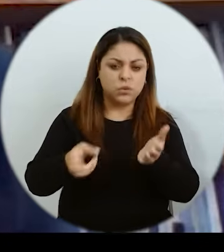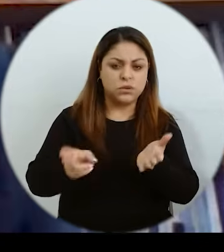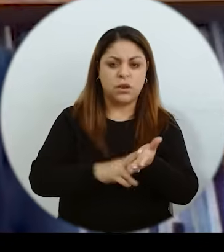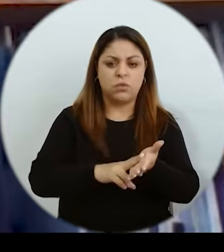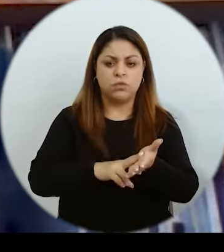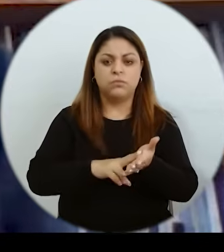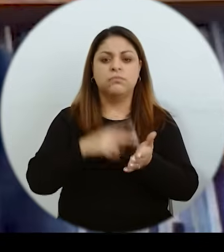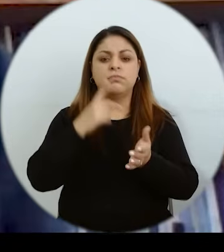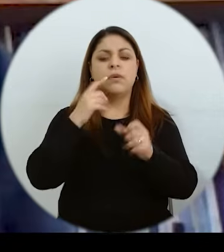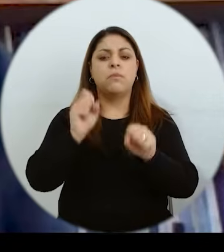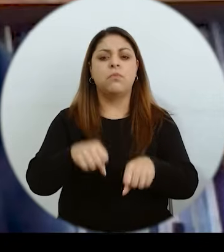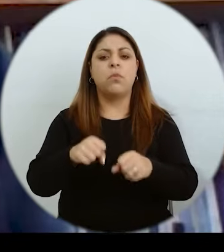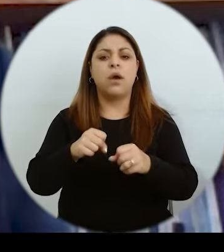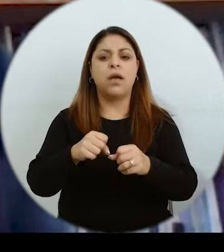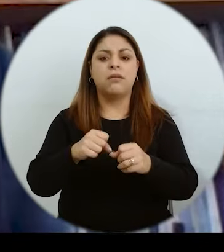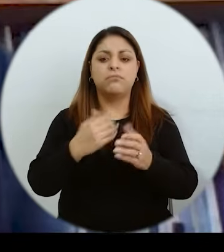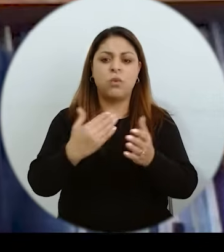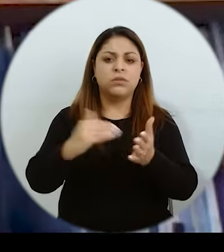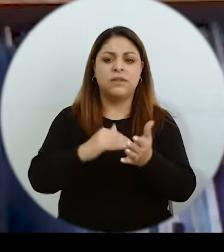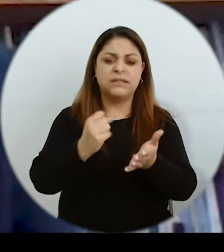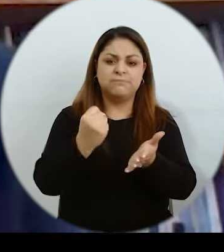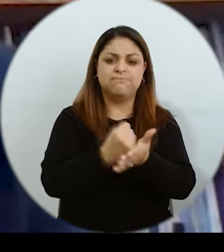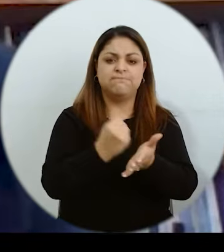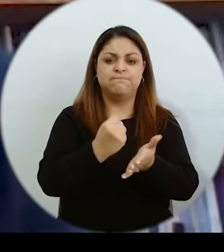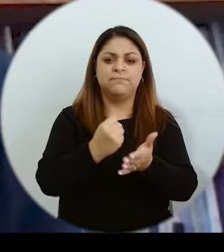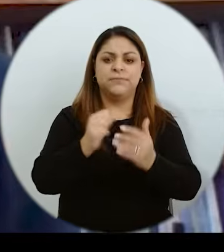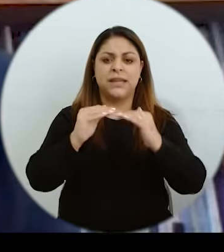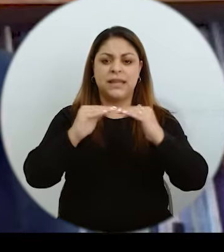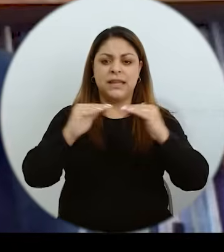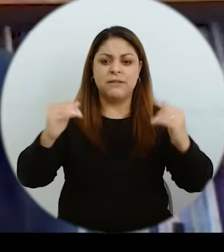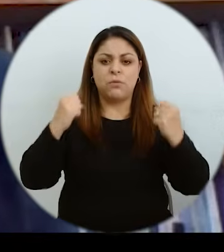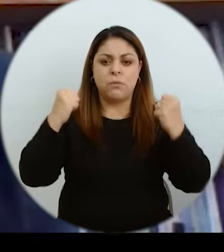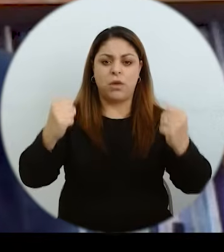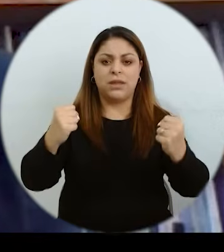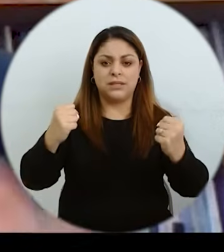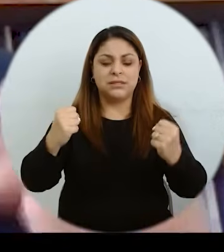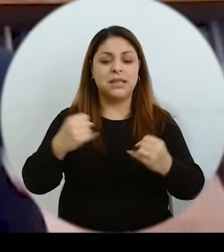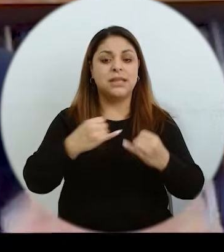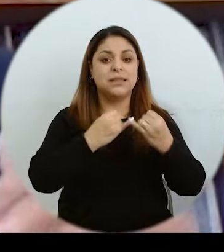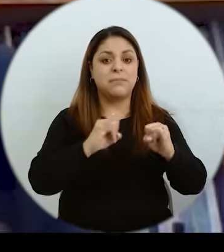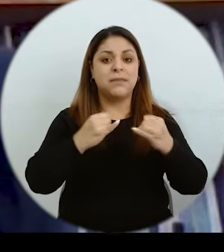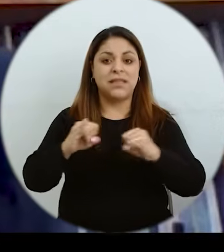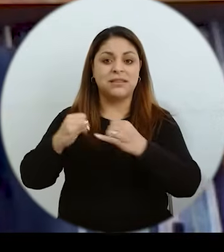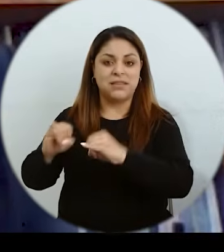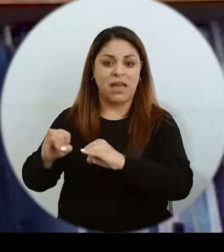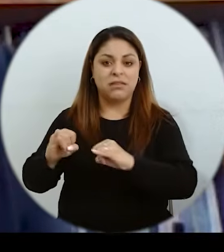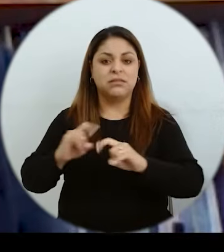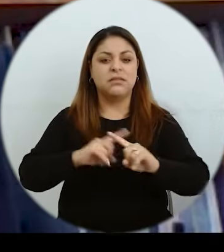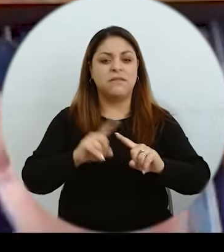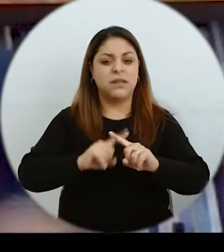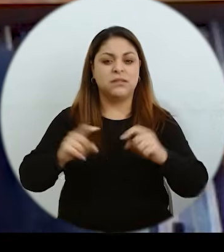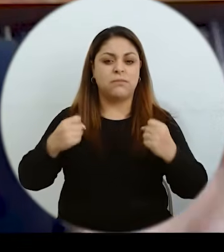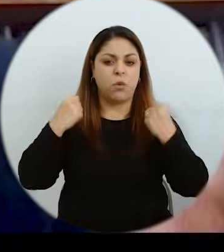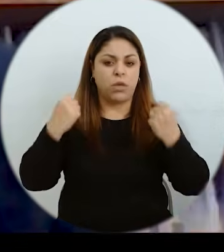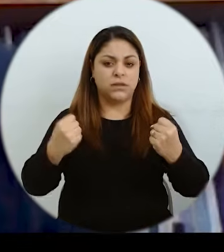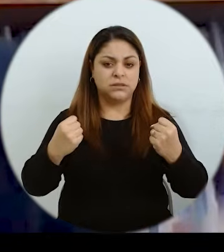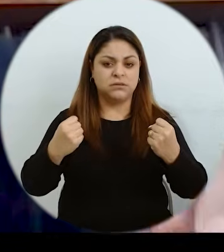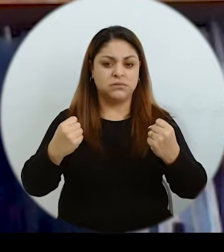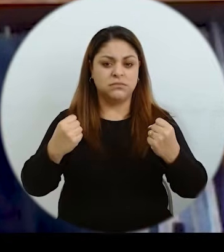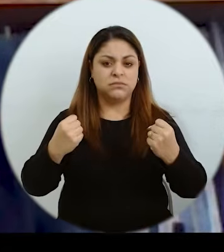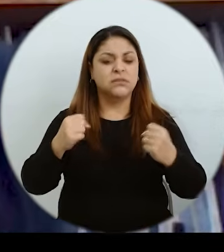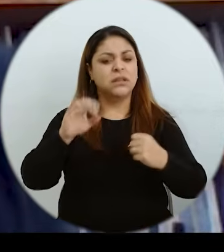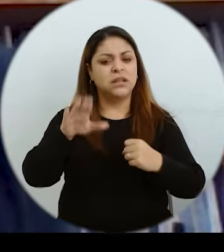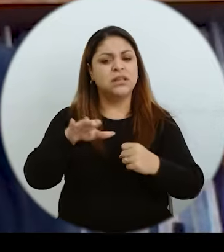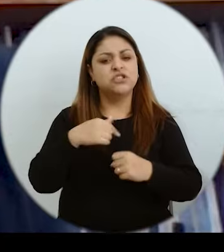un nuevo contrato en el cual volvemos a resellar, digamos, la importancia de un equilibrio de poderes y la independencia de los